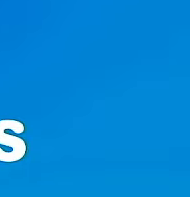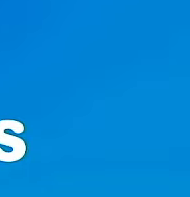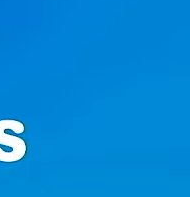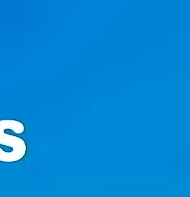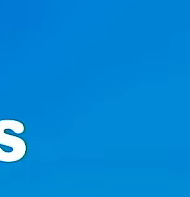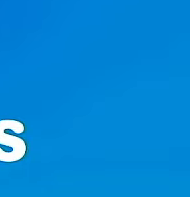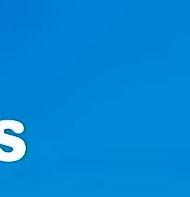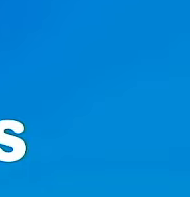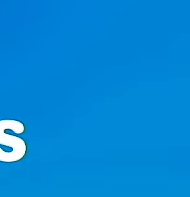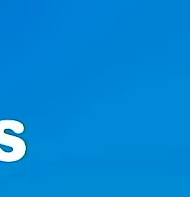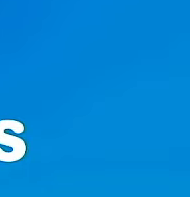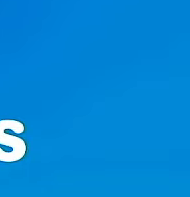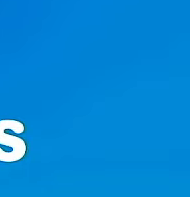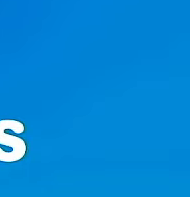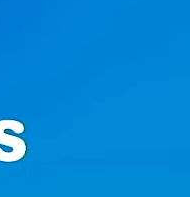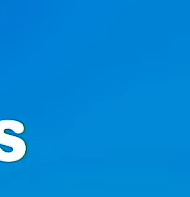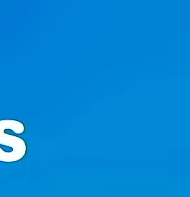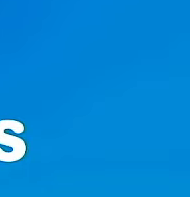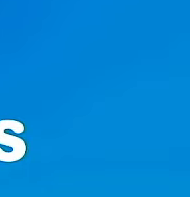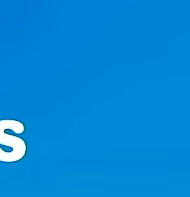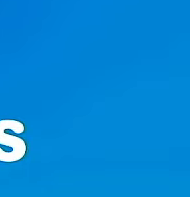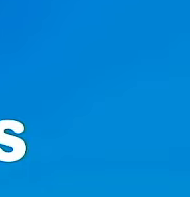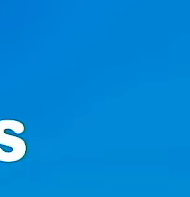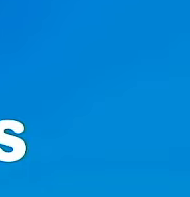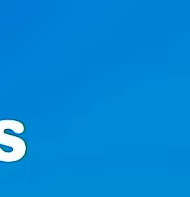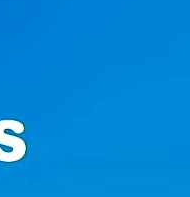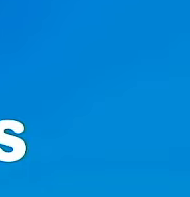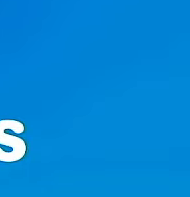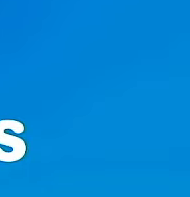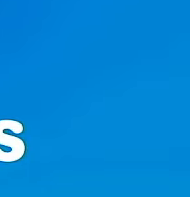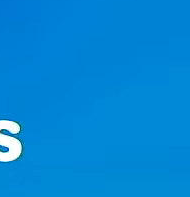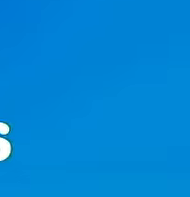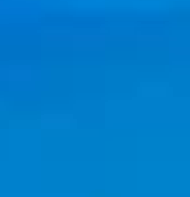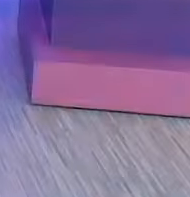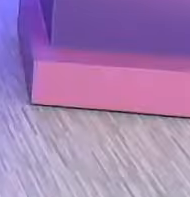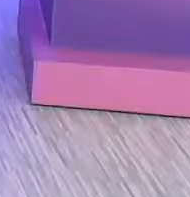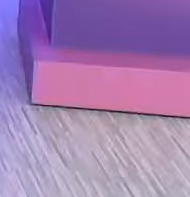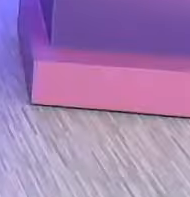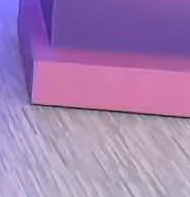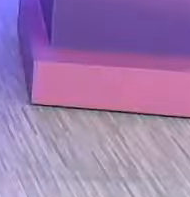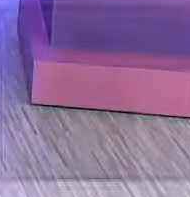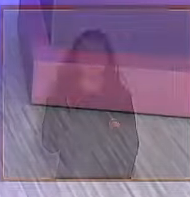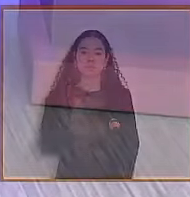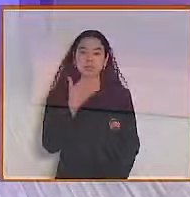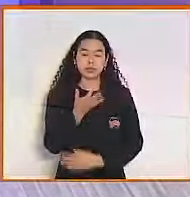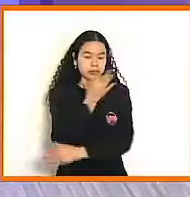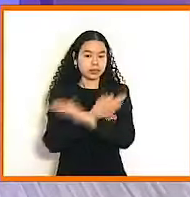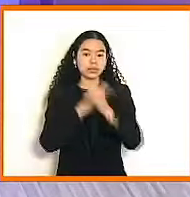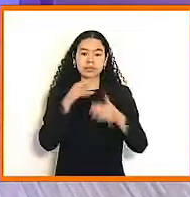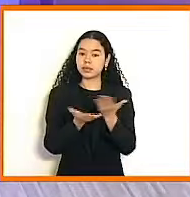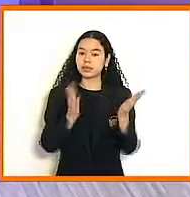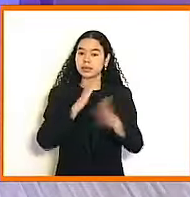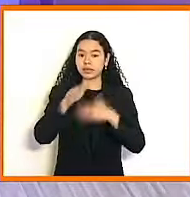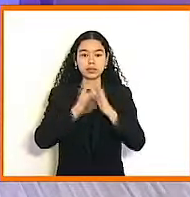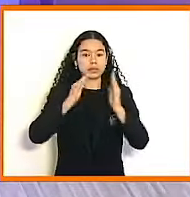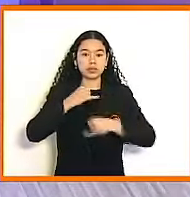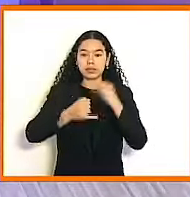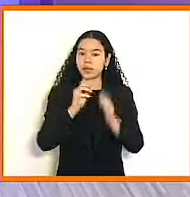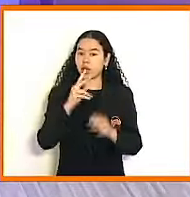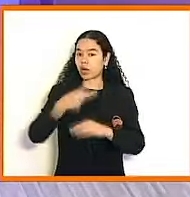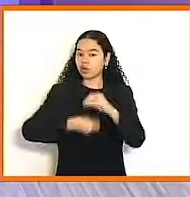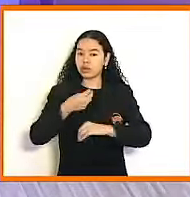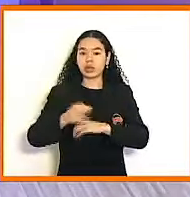Bienvenidos al sorteo Loto. ¡Loto! ¡Te cambia la vida! Buenas tardes, Honduras. Bienvenidos, jugadores, a nuestro